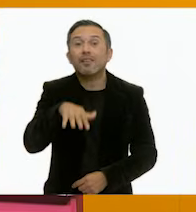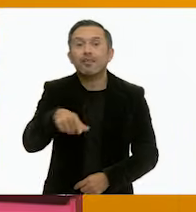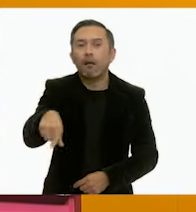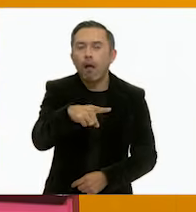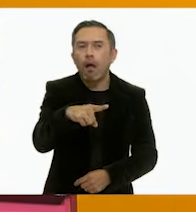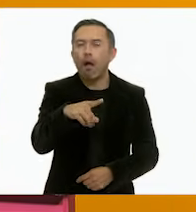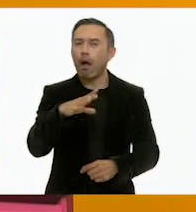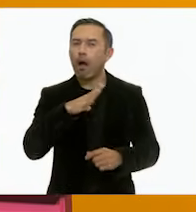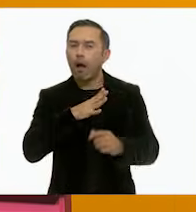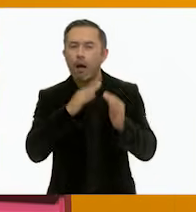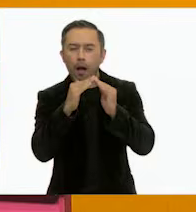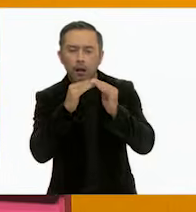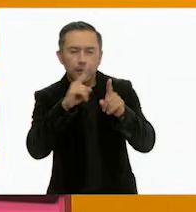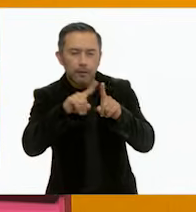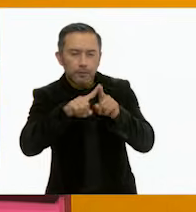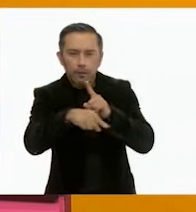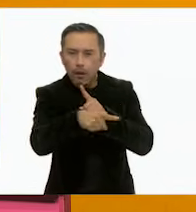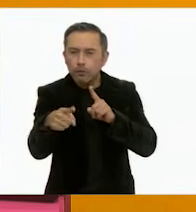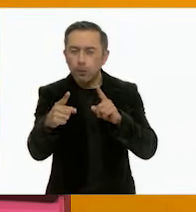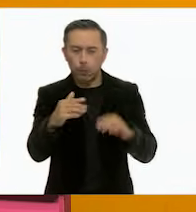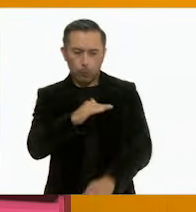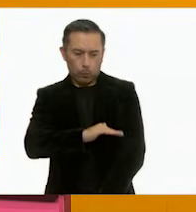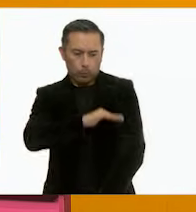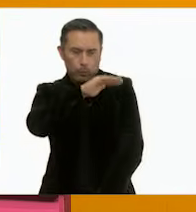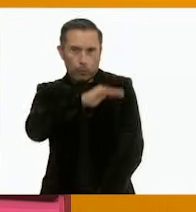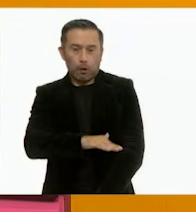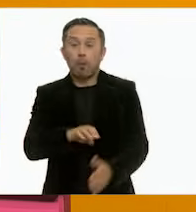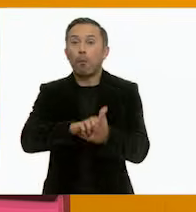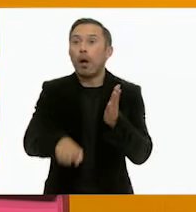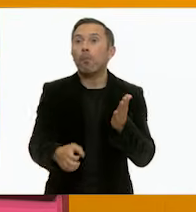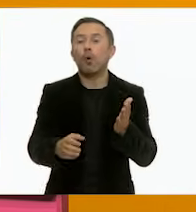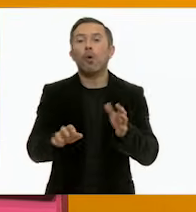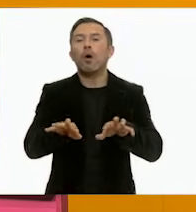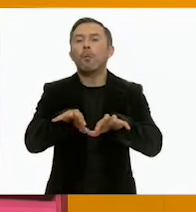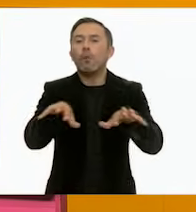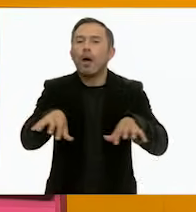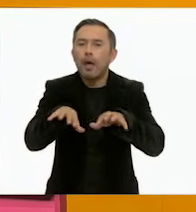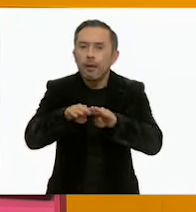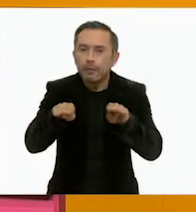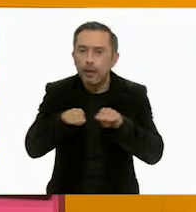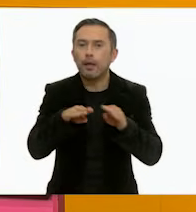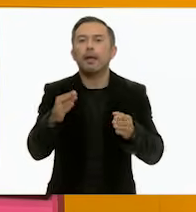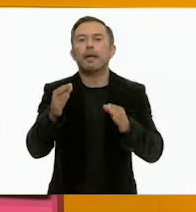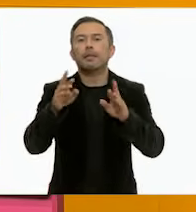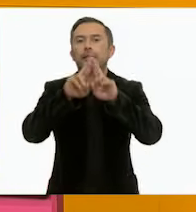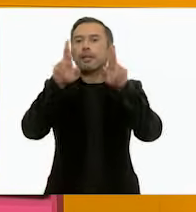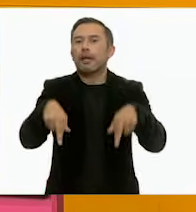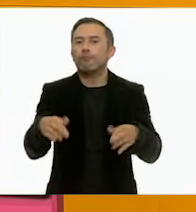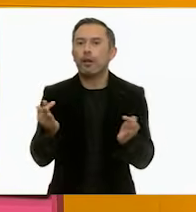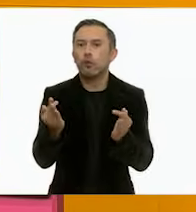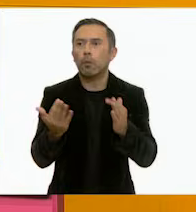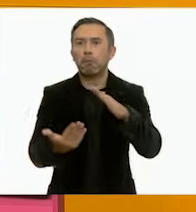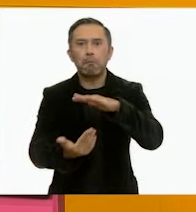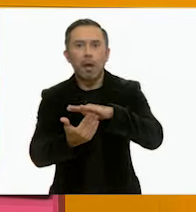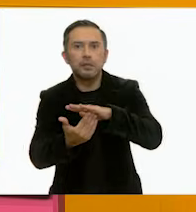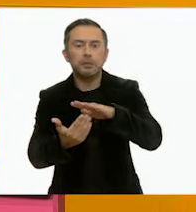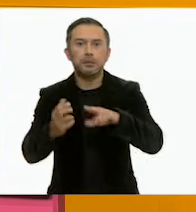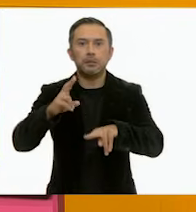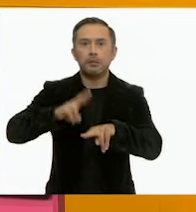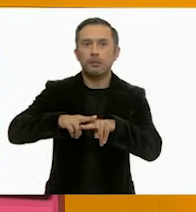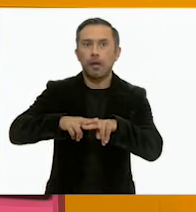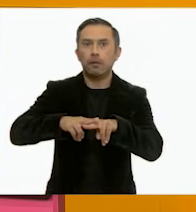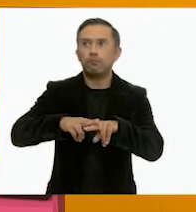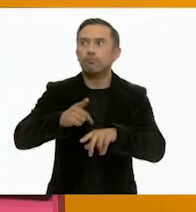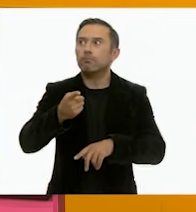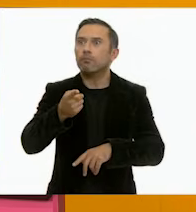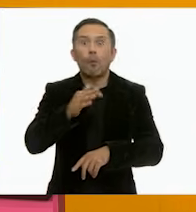que tienen en casa, como puede ser un mueble, un refrigerador, una mesa, una silla, e incluso puedes